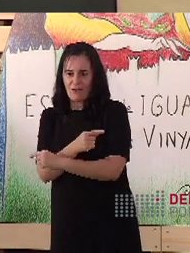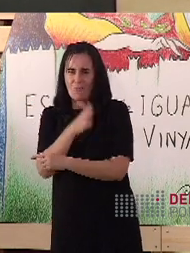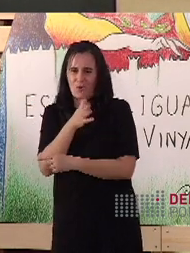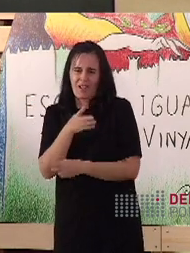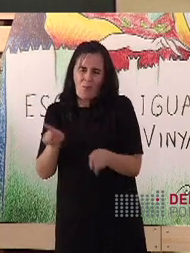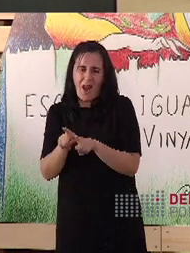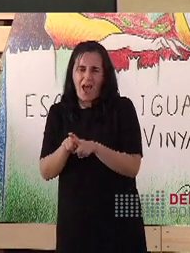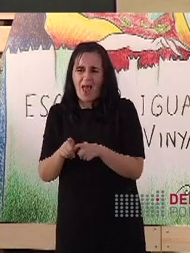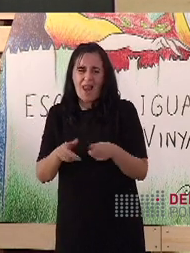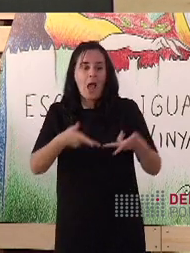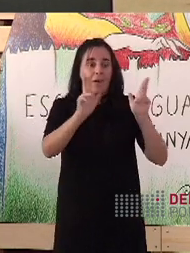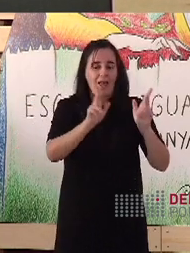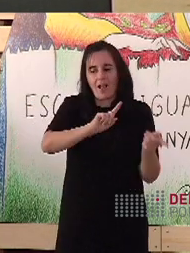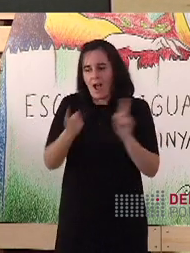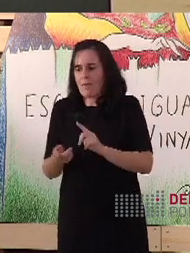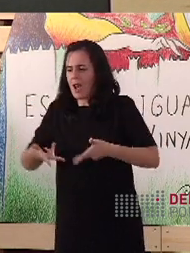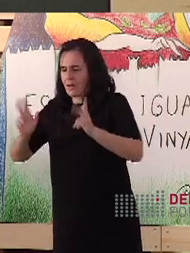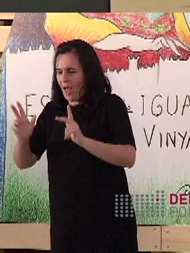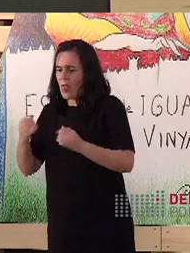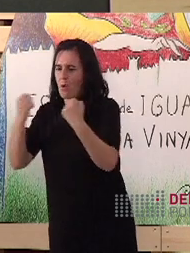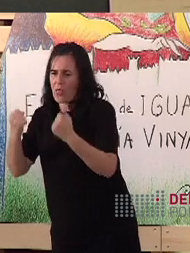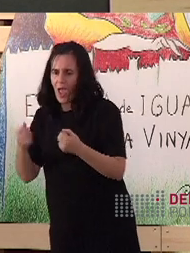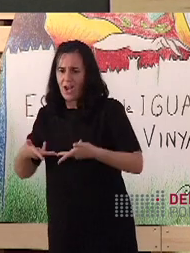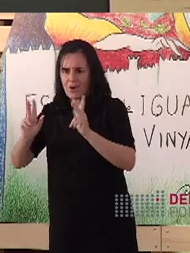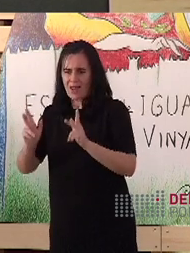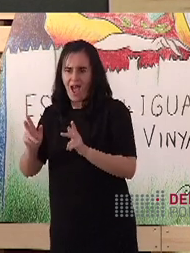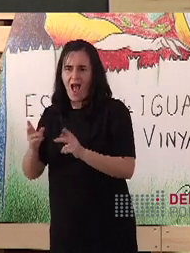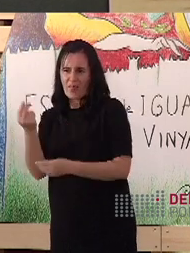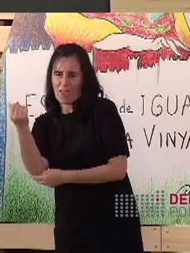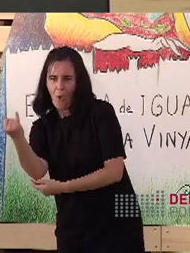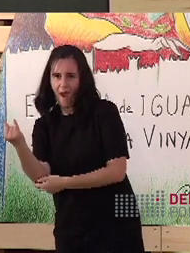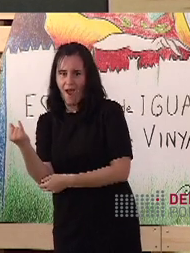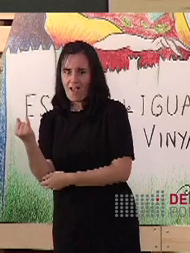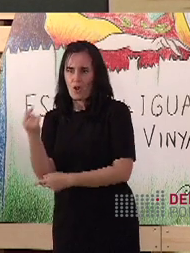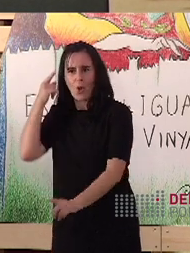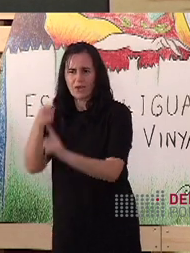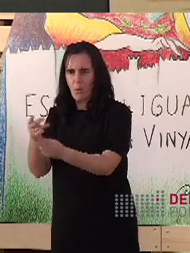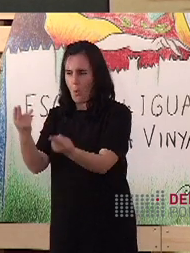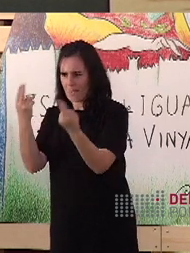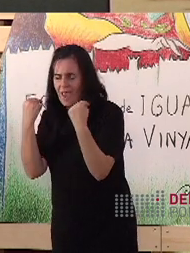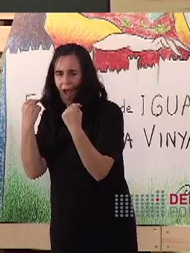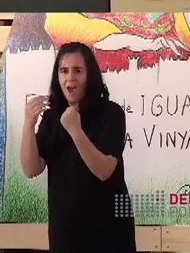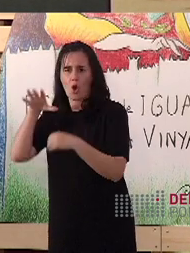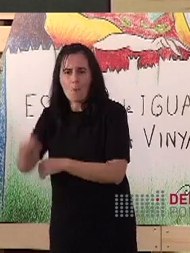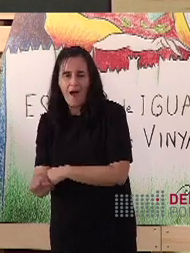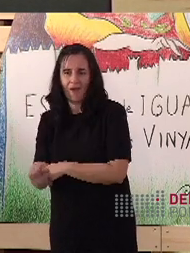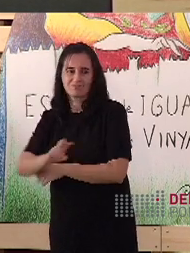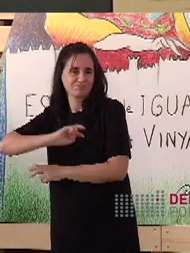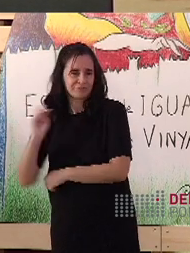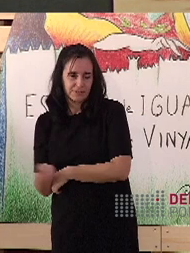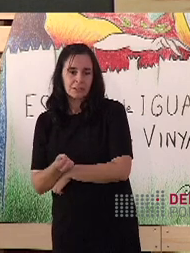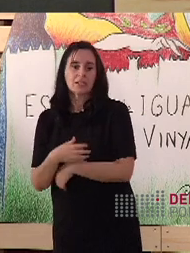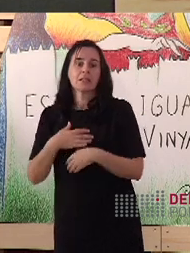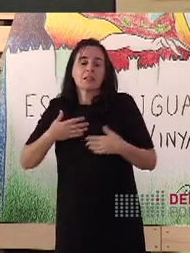liberdade do que ten diñeiro, a liberdade do poderoso para poder humillar, mercar, etc. Entón,